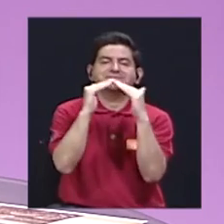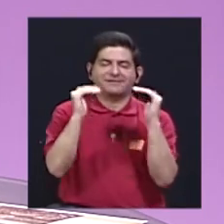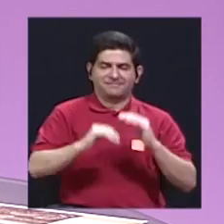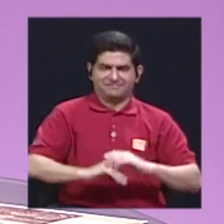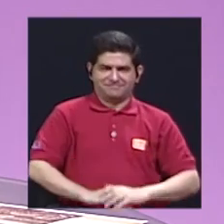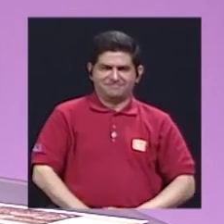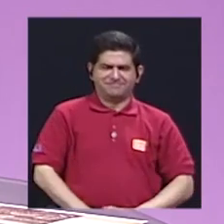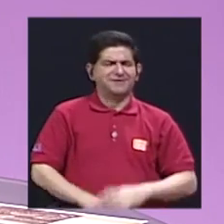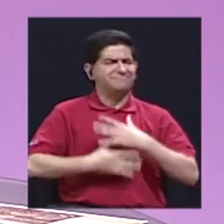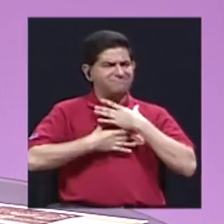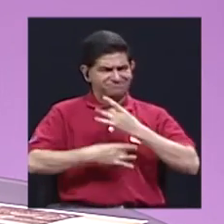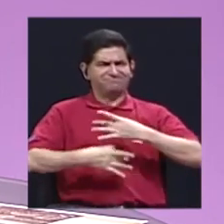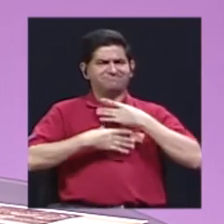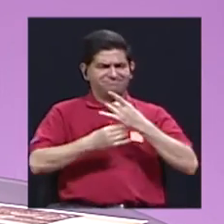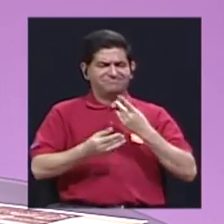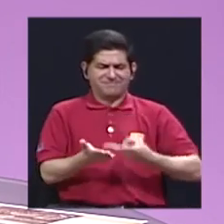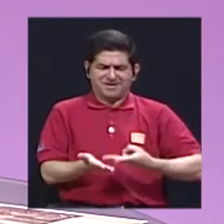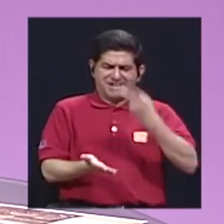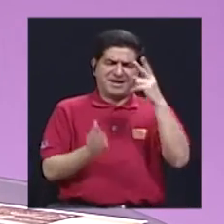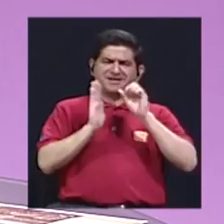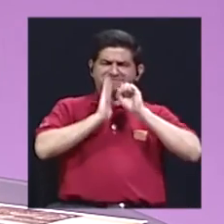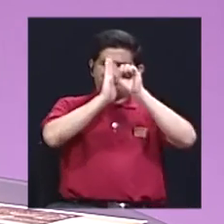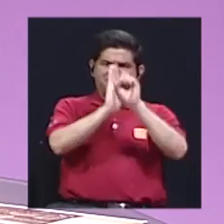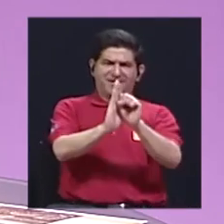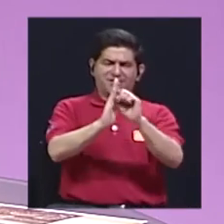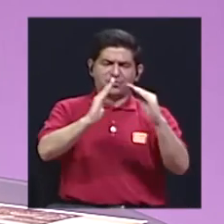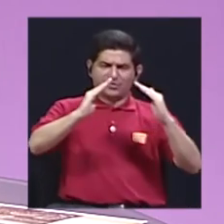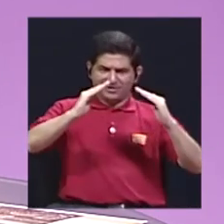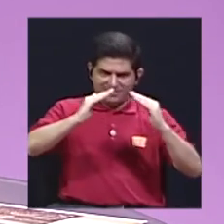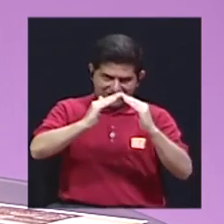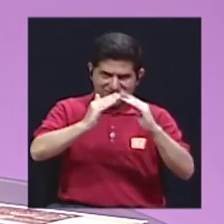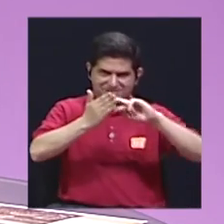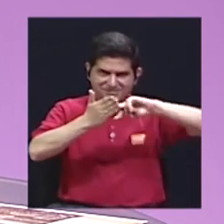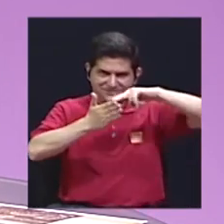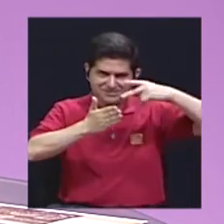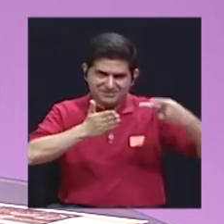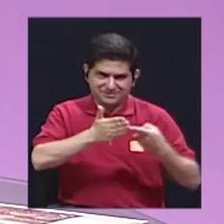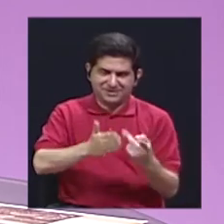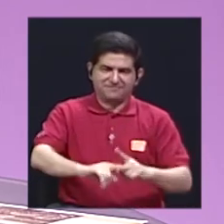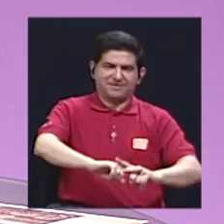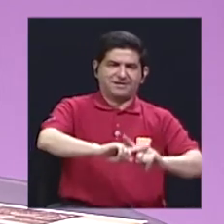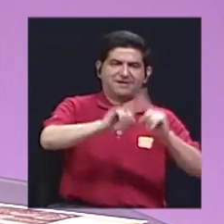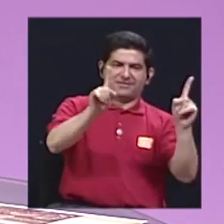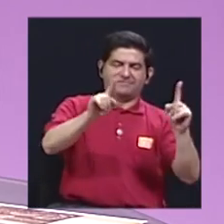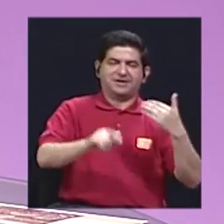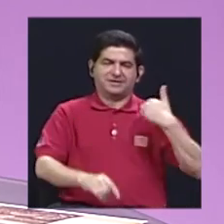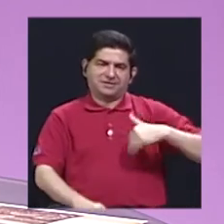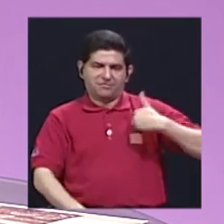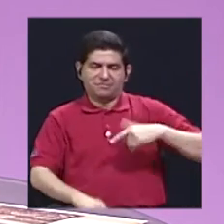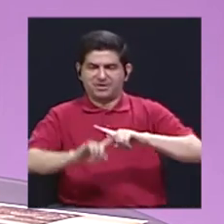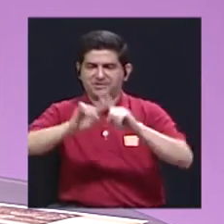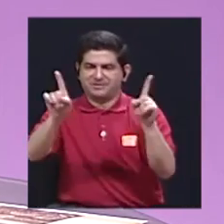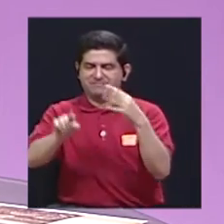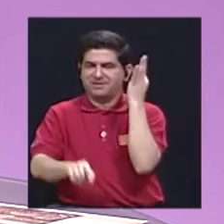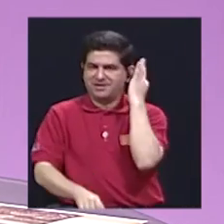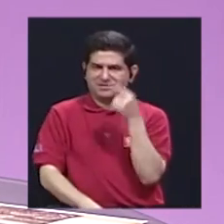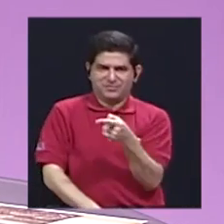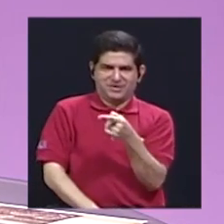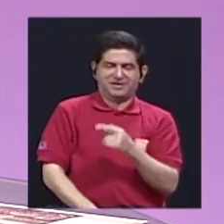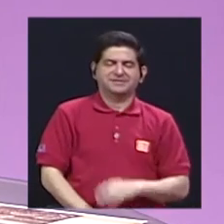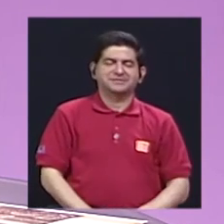es muy interesante el valor simbólico que tiene la vivienda de forma diferenciada para hombres y mujeres